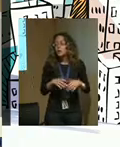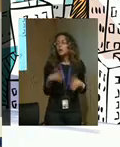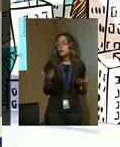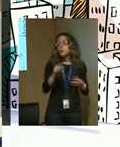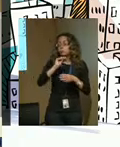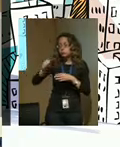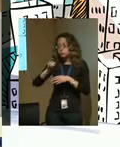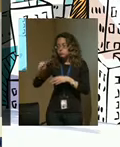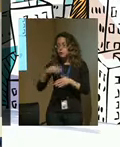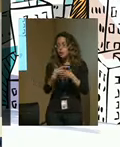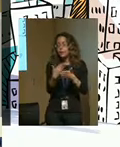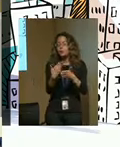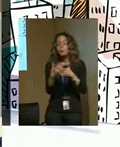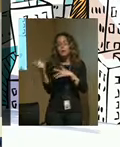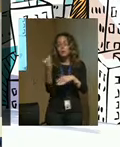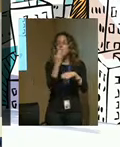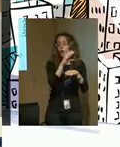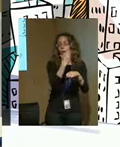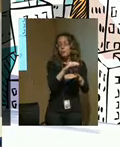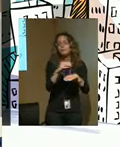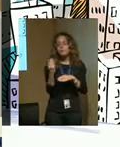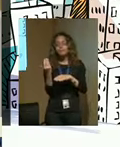está puesta por parte de CERMI y por parte de PREDIF.